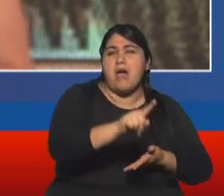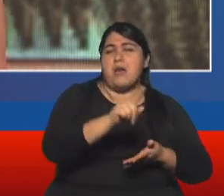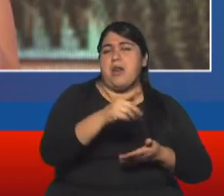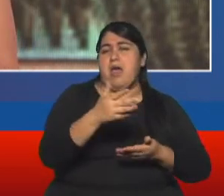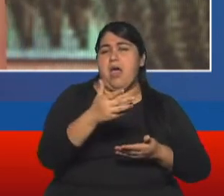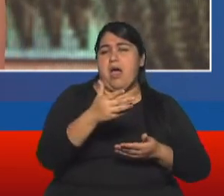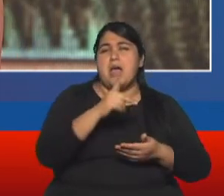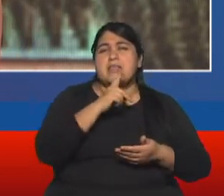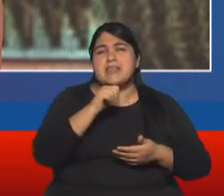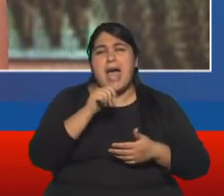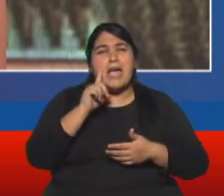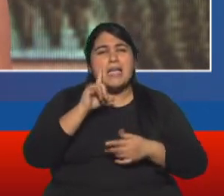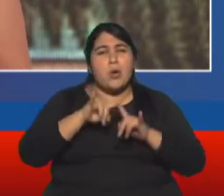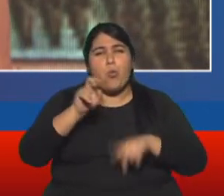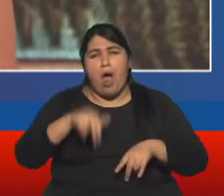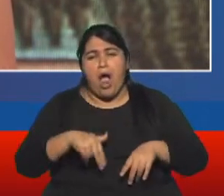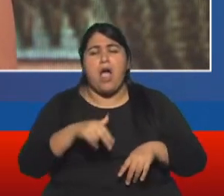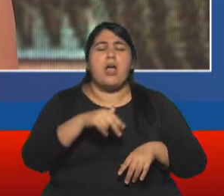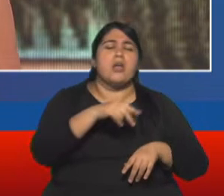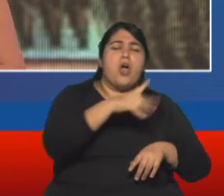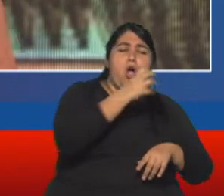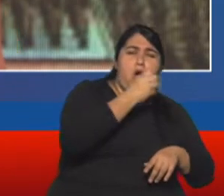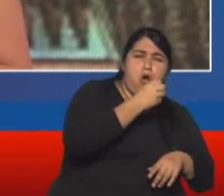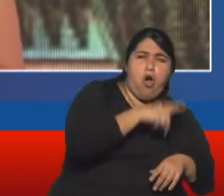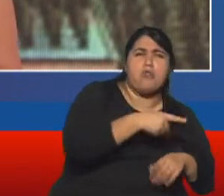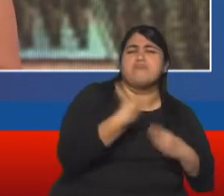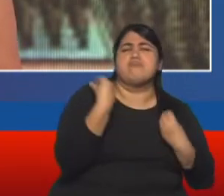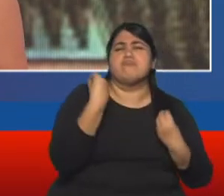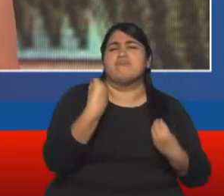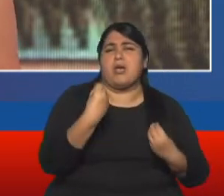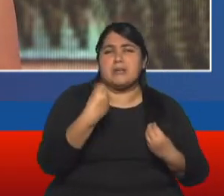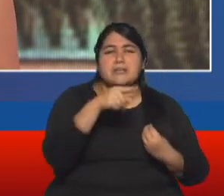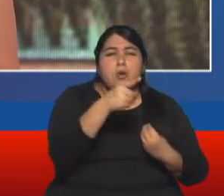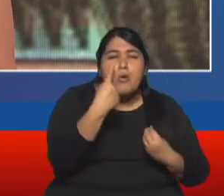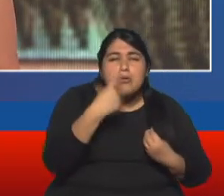con Taiwán, Hong Kong. ¿Cuáles son los principales desafíos políticos que identificás?